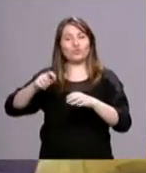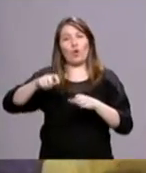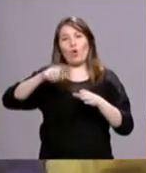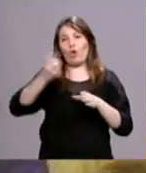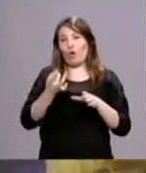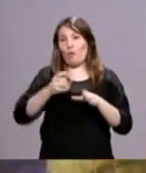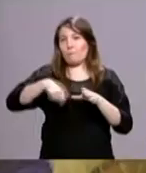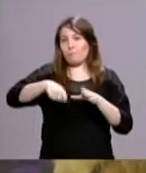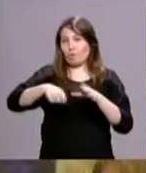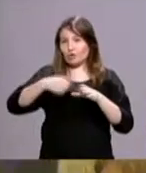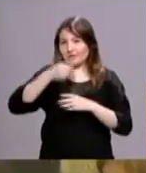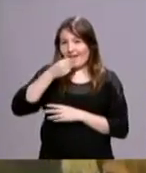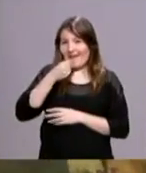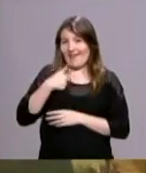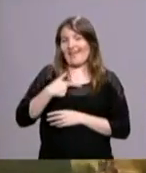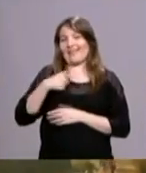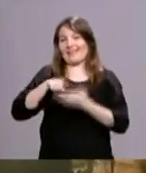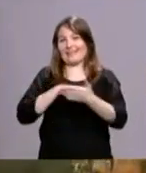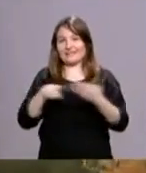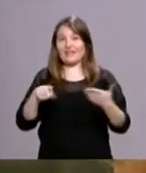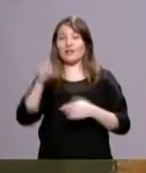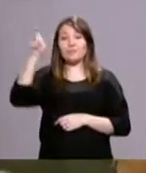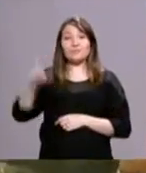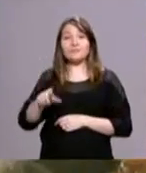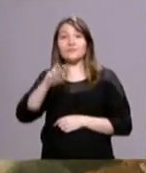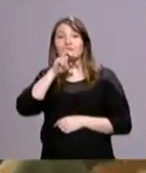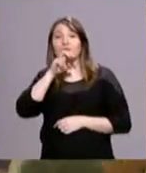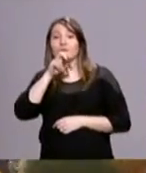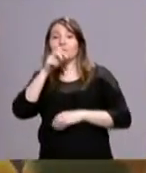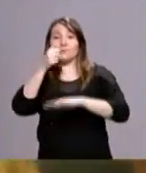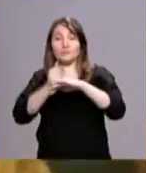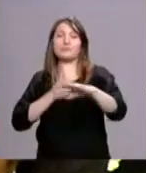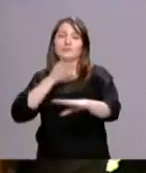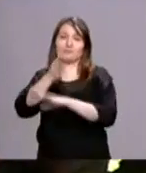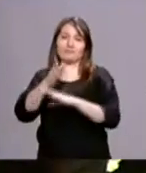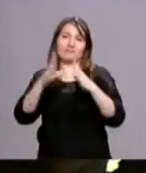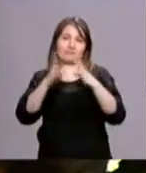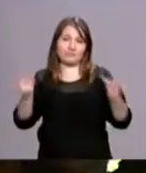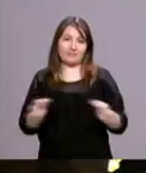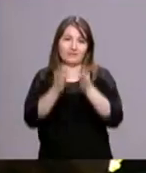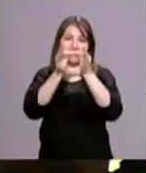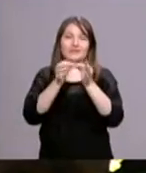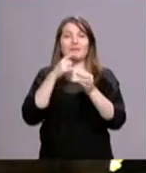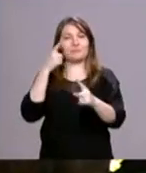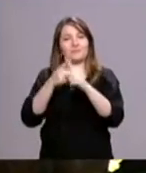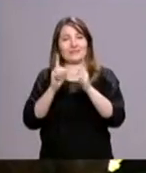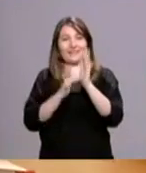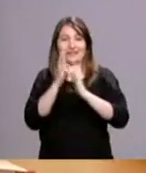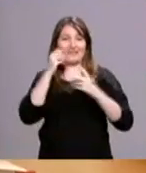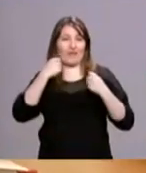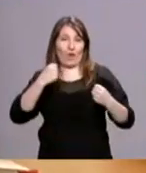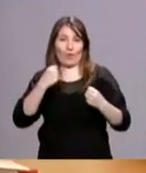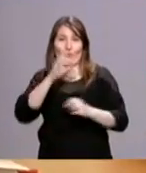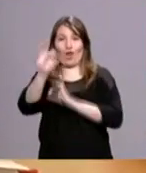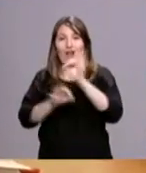Eucaristía que puso fin al quinario en honor de nuestro Padre Jesús de la Salud, organizado por la Hermandad de los Gitanos en la parroquia Nuestra